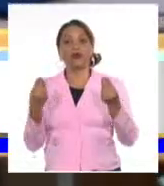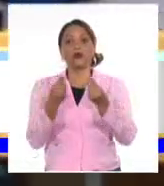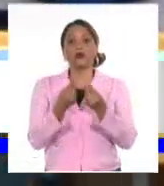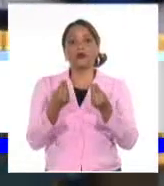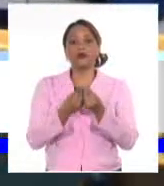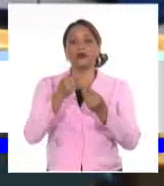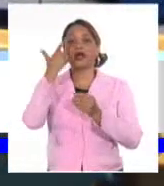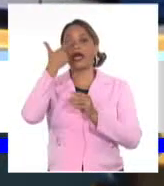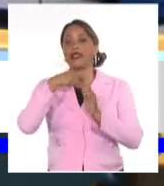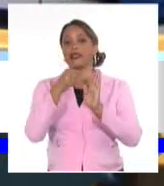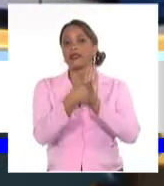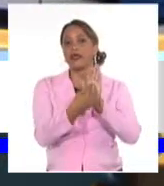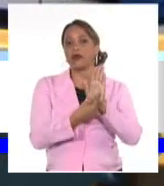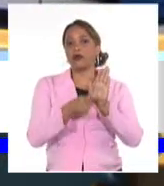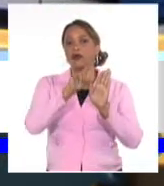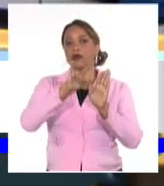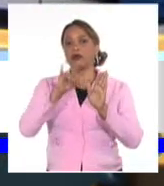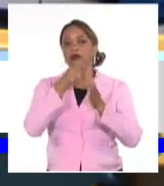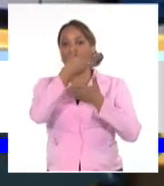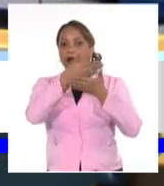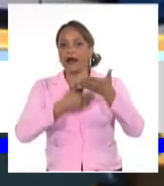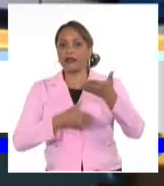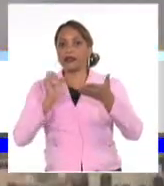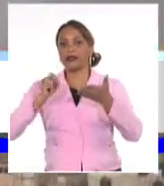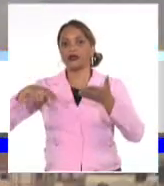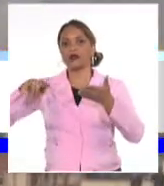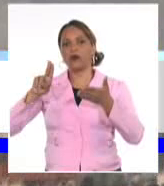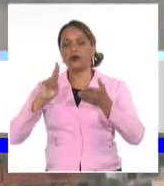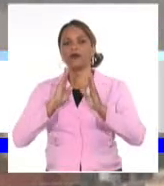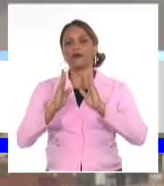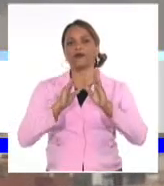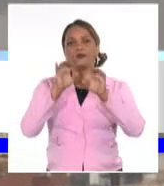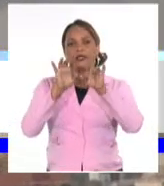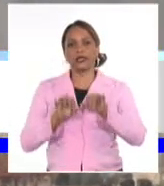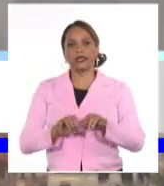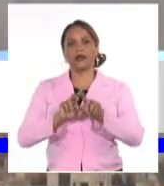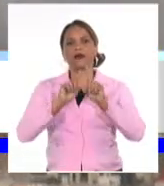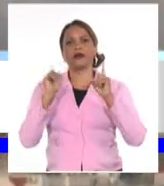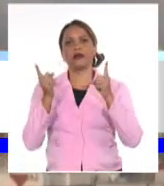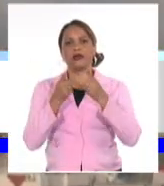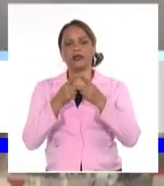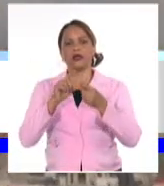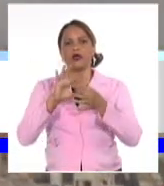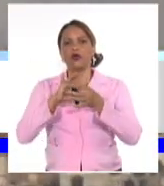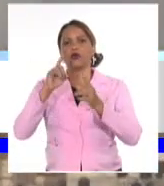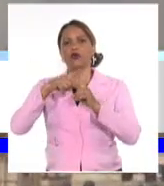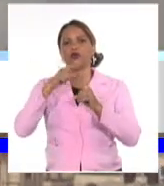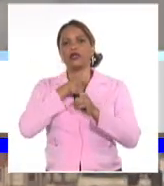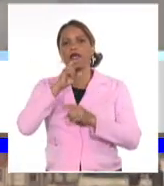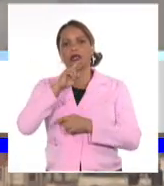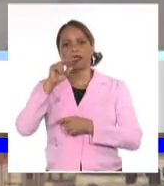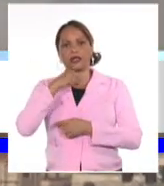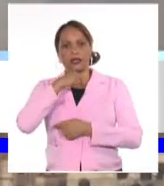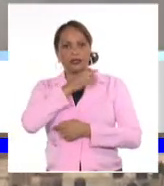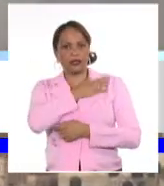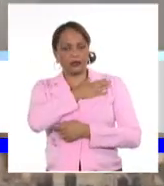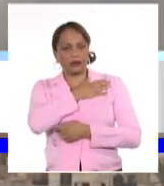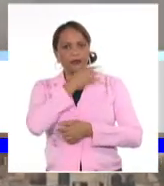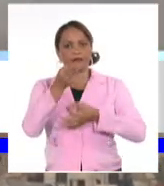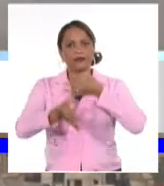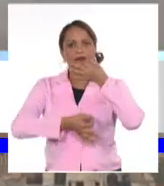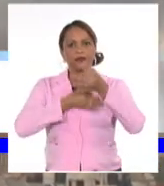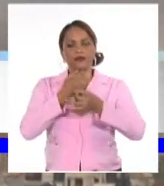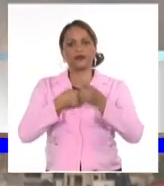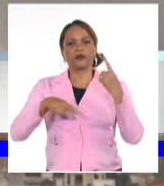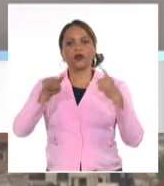artículo 99 de la Carta de las Naciones Unidas por parte del secretario general, Antonio Guterres. La ofensiva sionista encaró combates contra